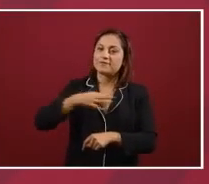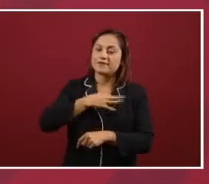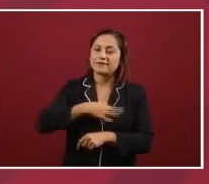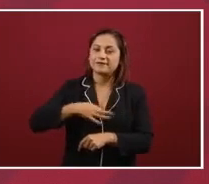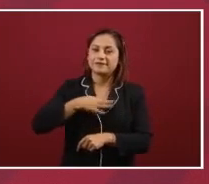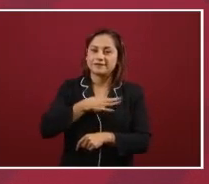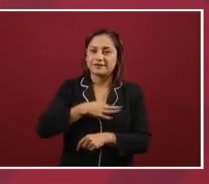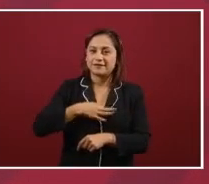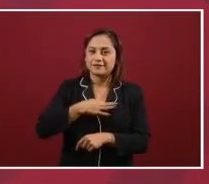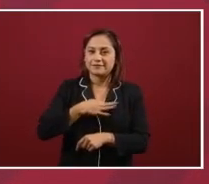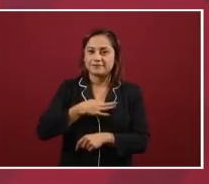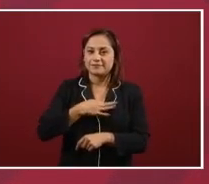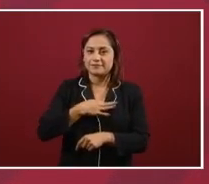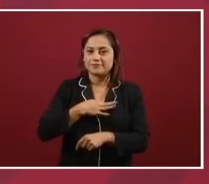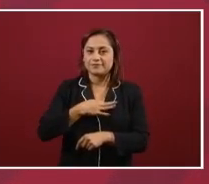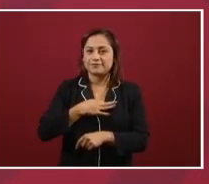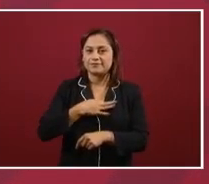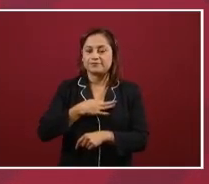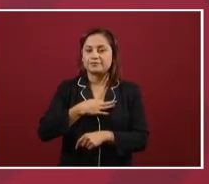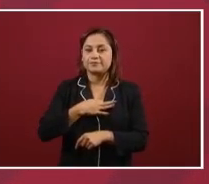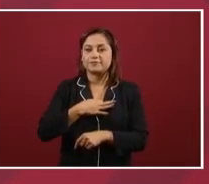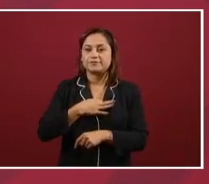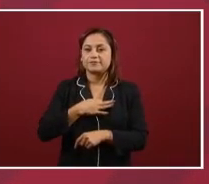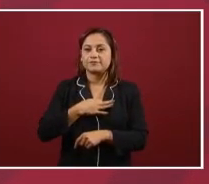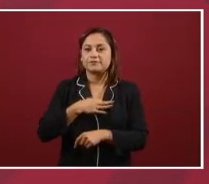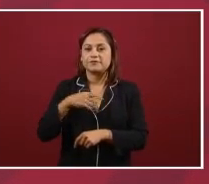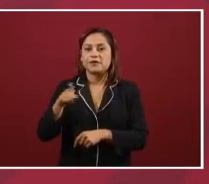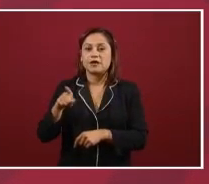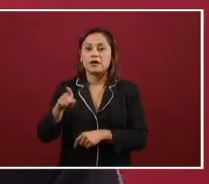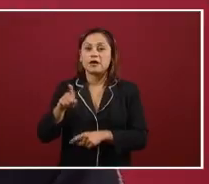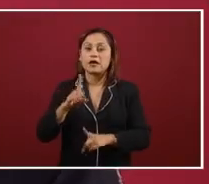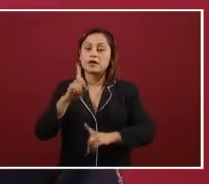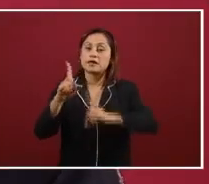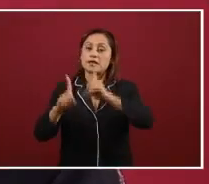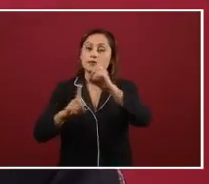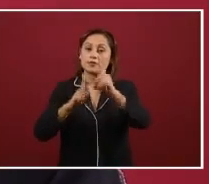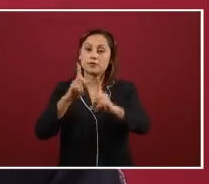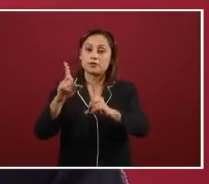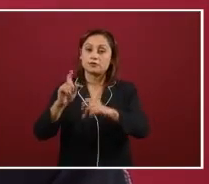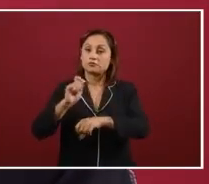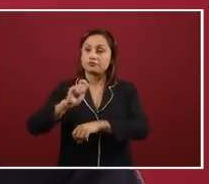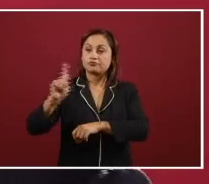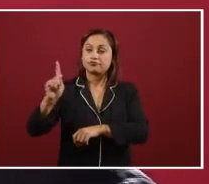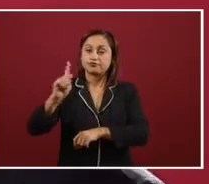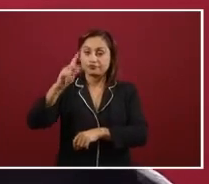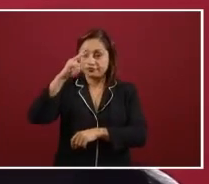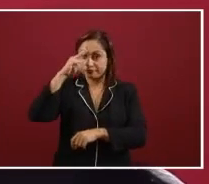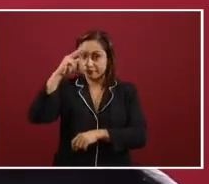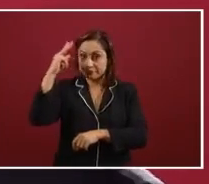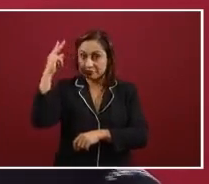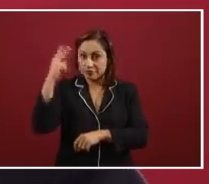a los deportistas mexicanos que están